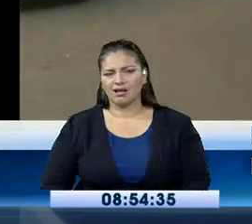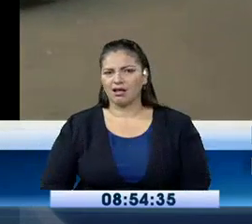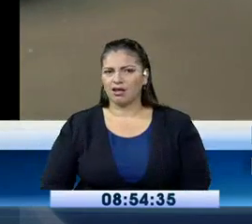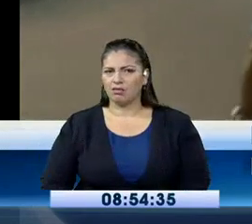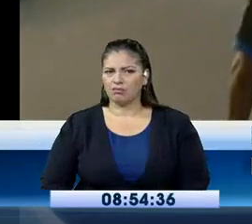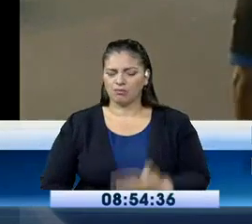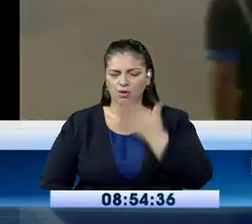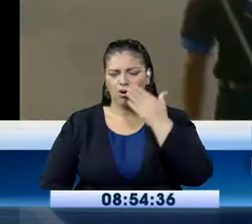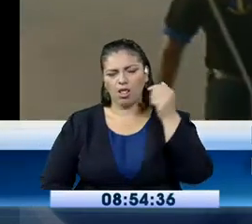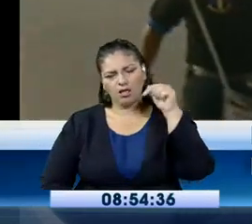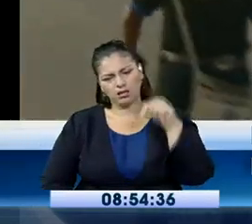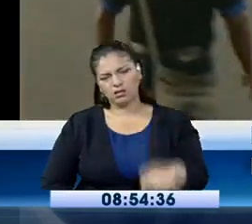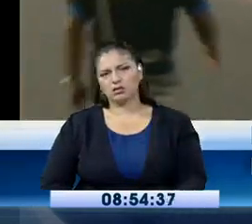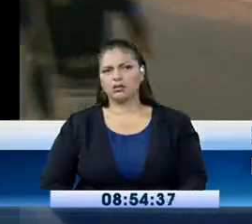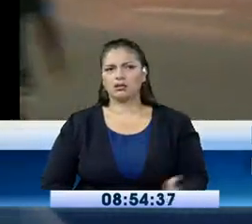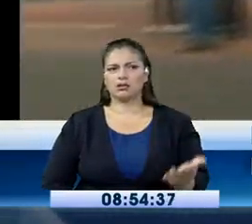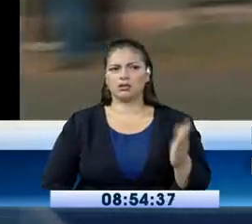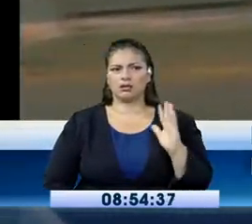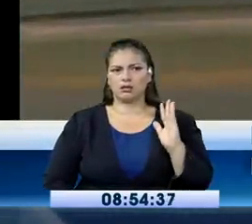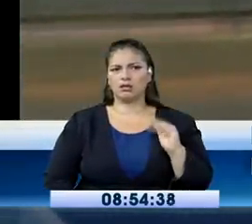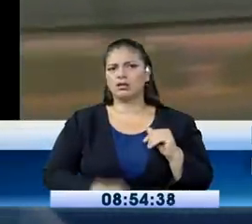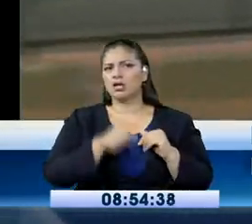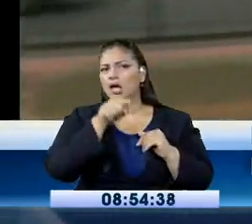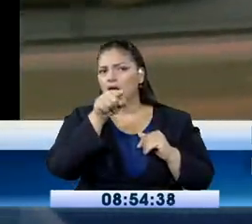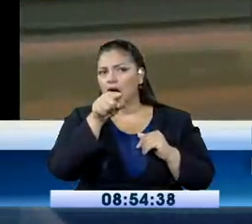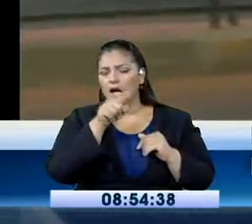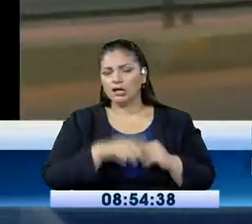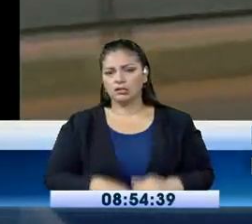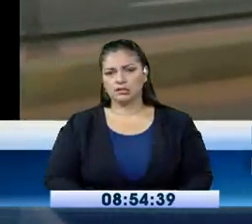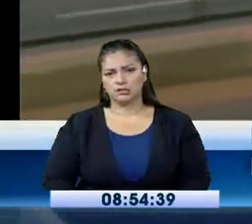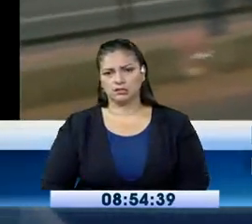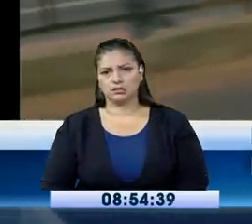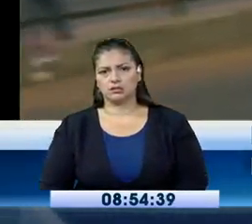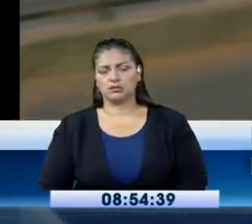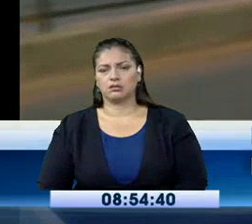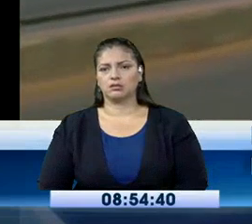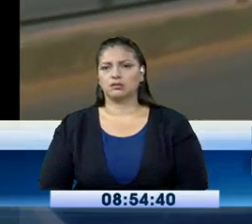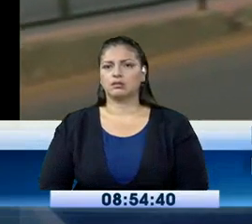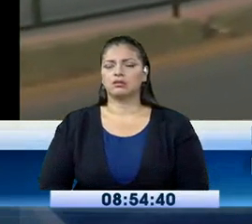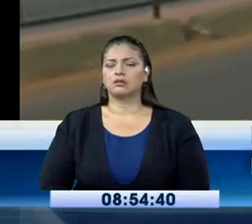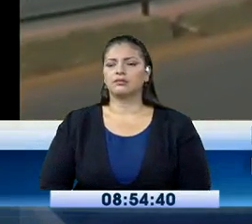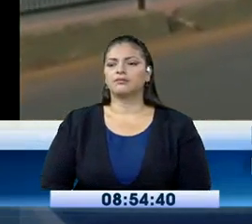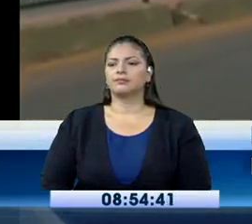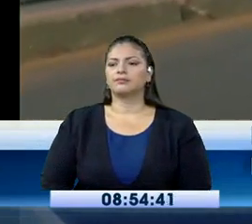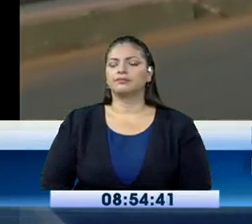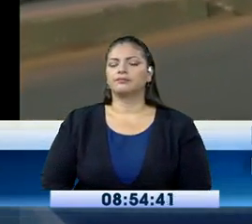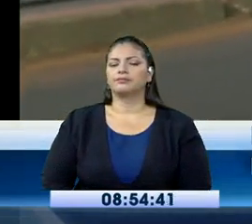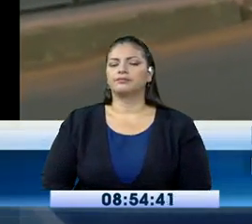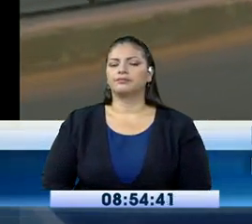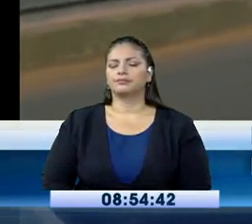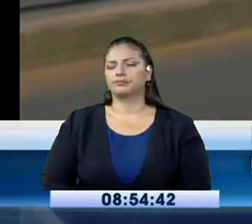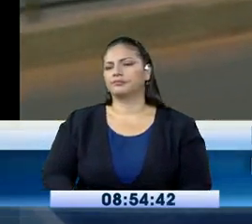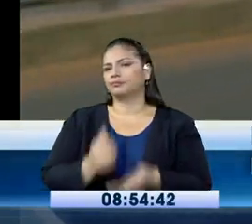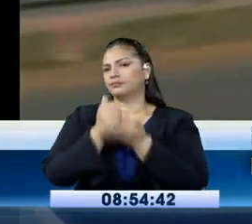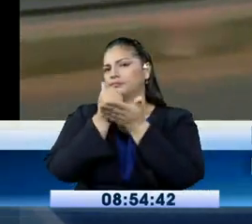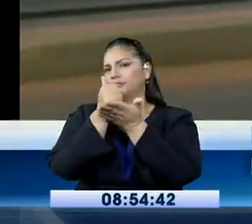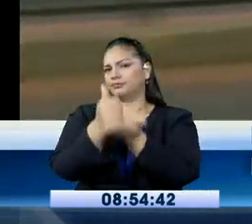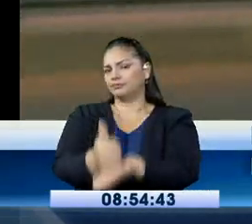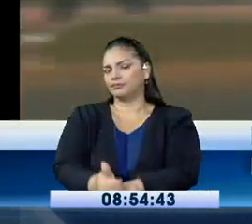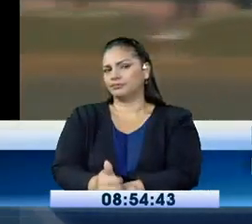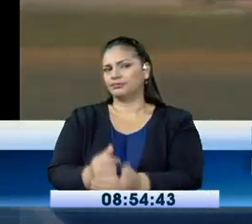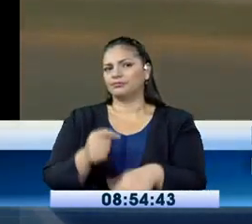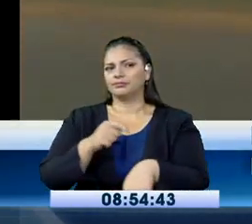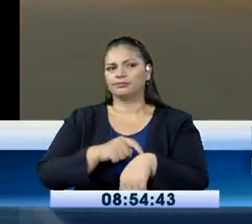había un hueco ahí y no, han tapado todo. Oh, ya. Bueno, vamos para llegar a cruzar, amigo. Va con los bebés, se le hace tarde para ir a la